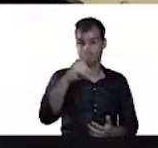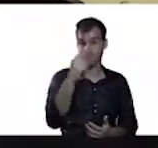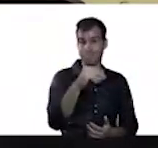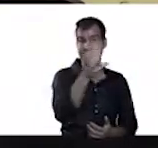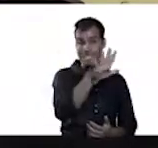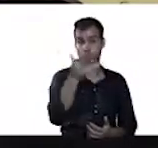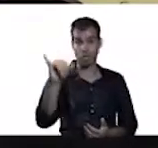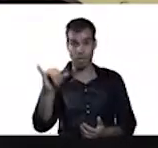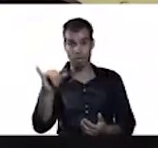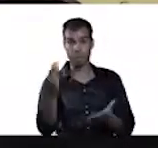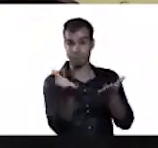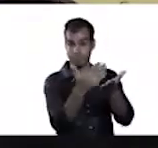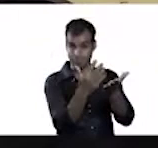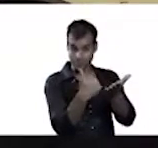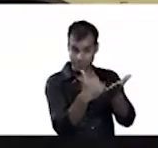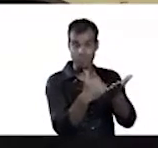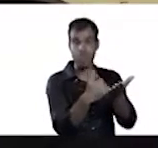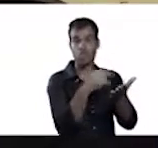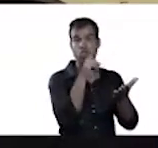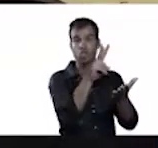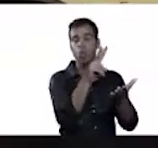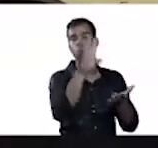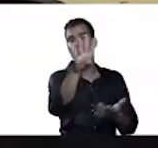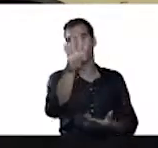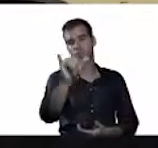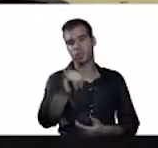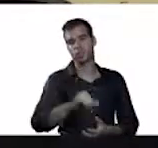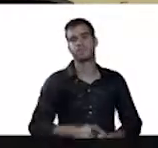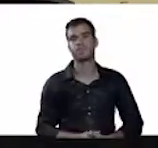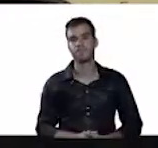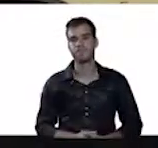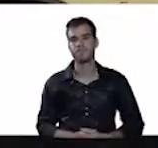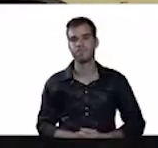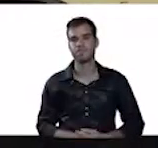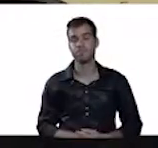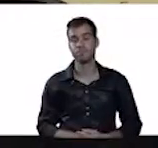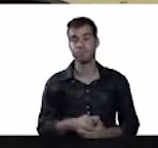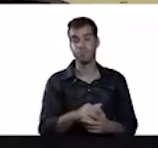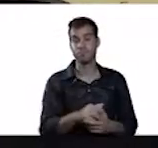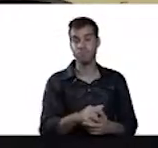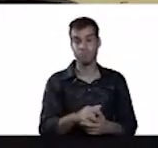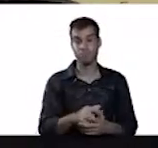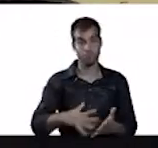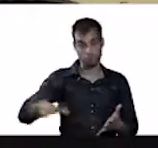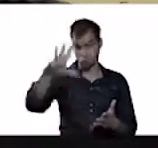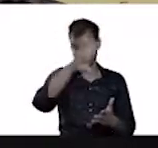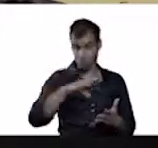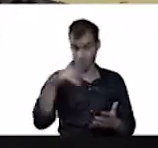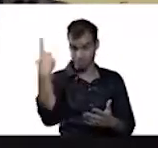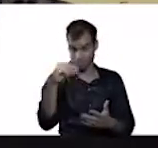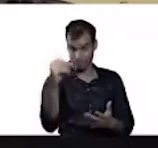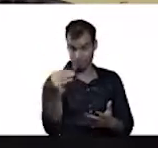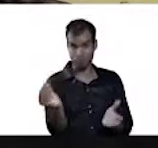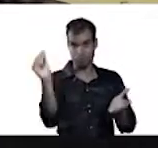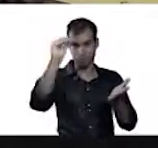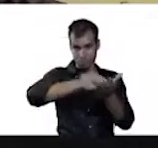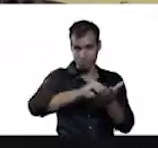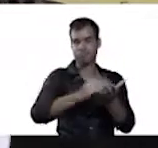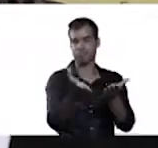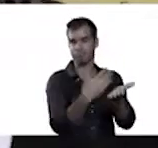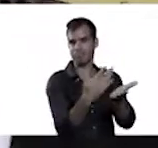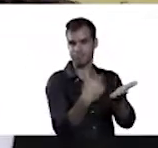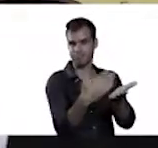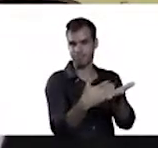la página 246. Todas ellas en el libro de texto Historia de Cuba, 10º grado.